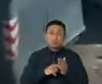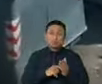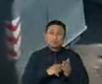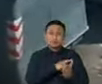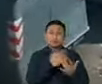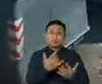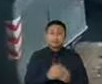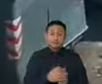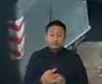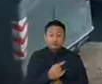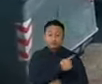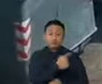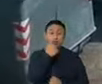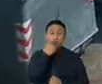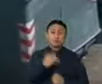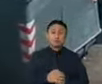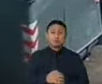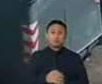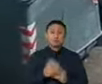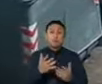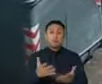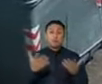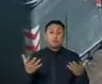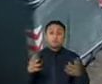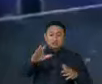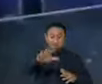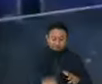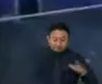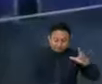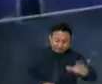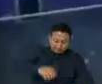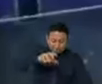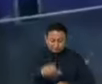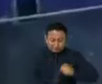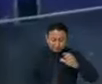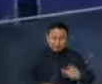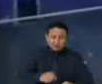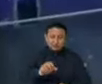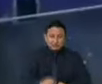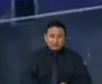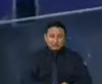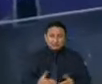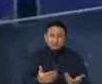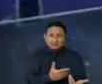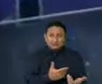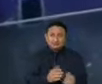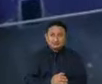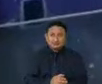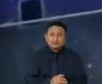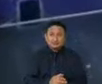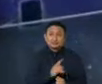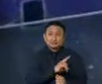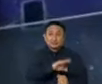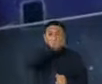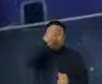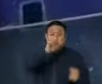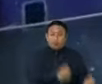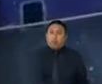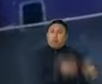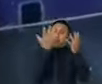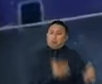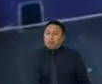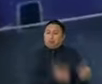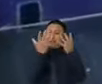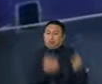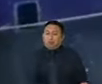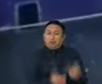se observan a trabajadores sacando basura con sus manos y canastillas desde el interior de contenedores y colocando los desechos en volquetas, se seguirán viendo